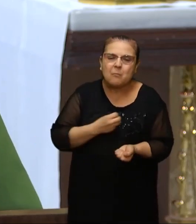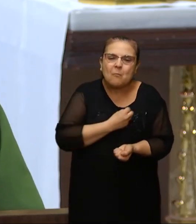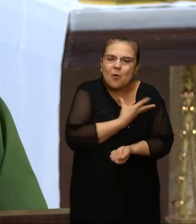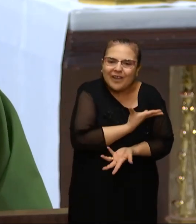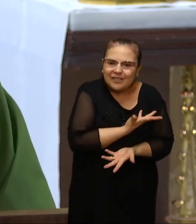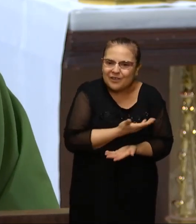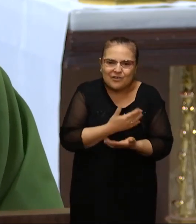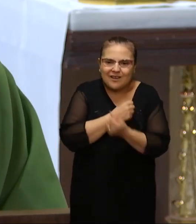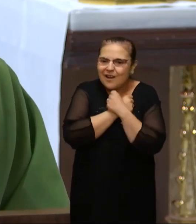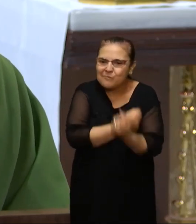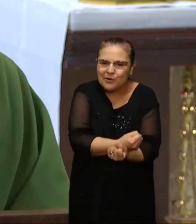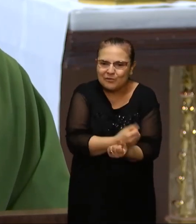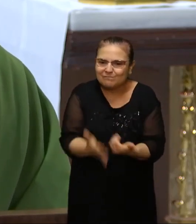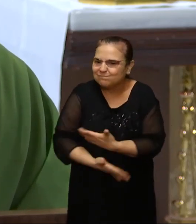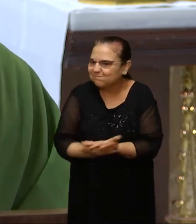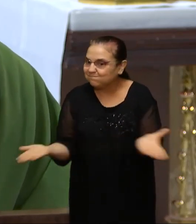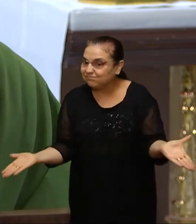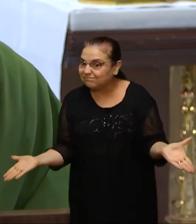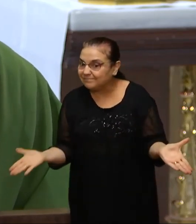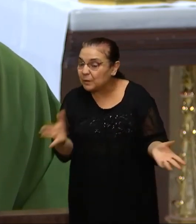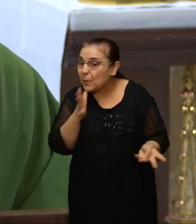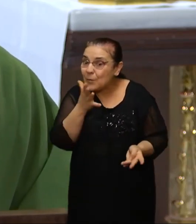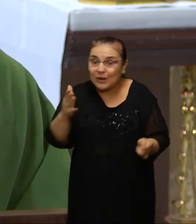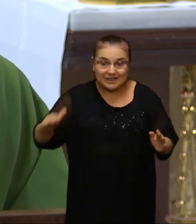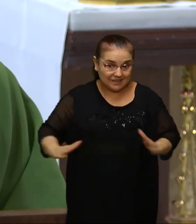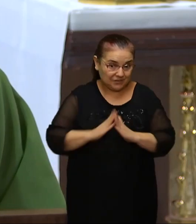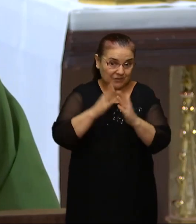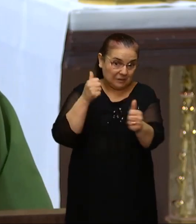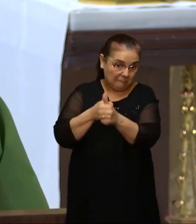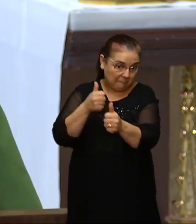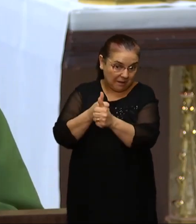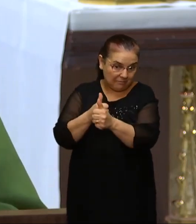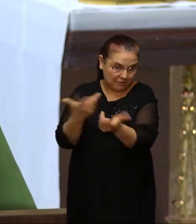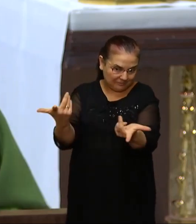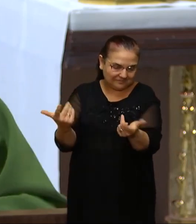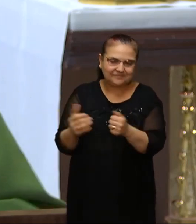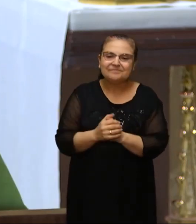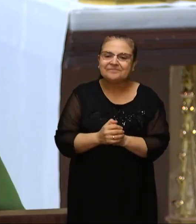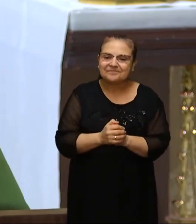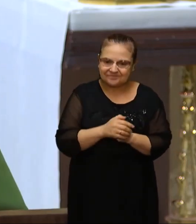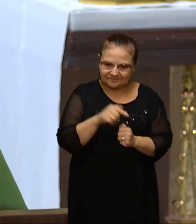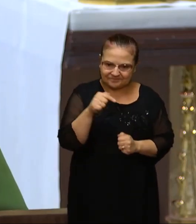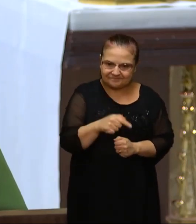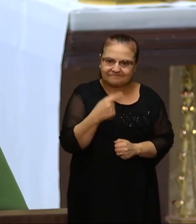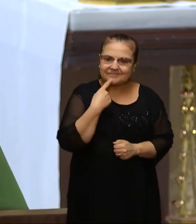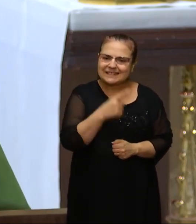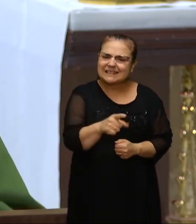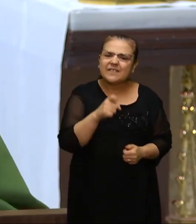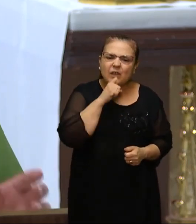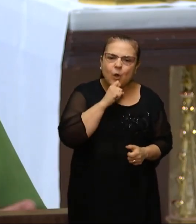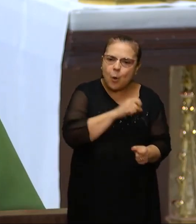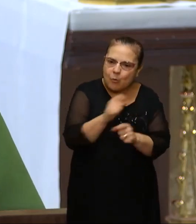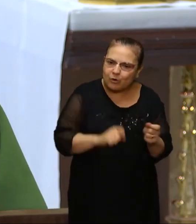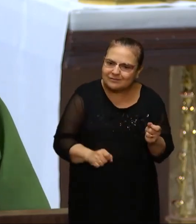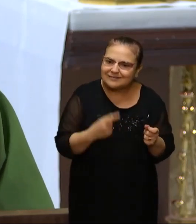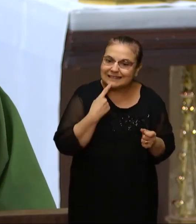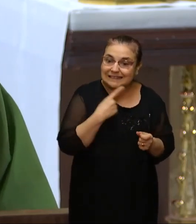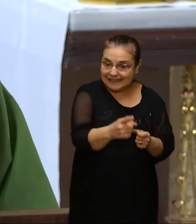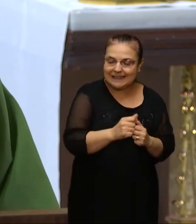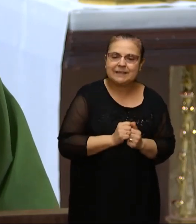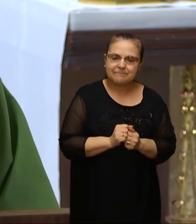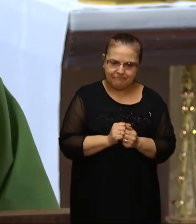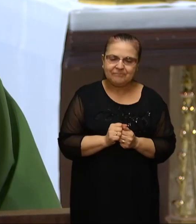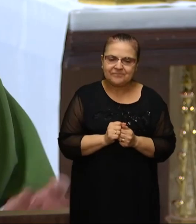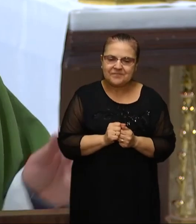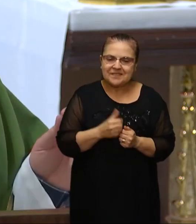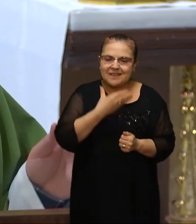a los demás y por eso San Pablo nos esboza en lo que consiste esta vocación y dice expresiones